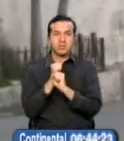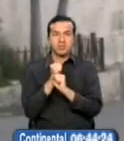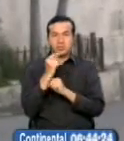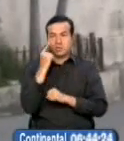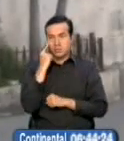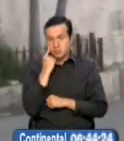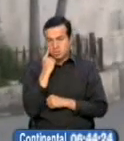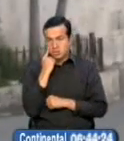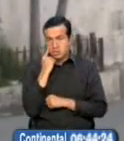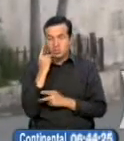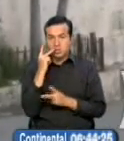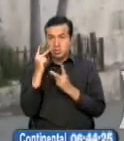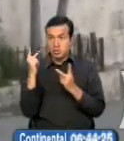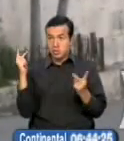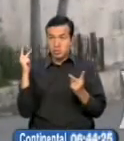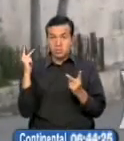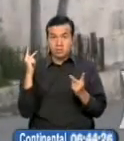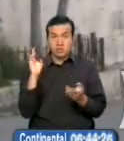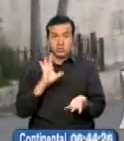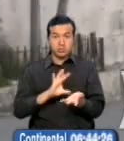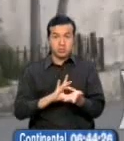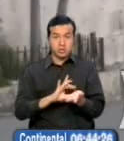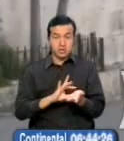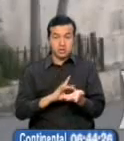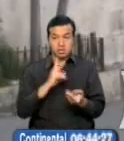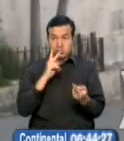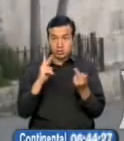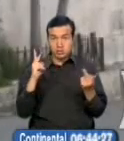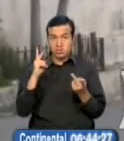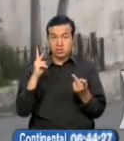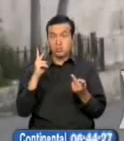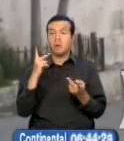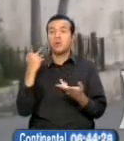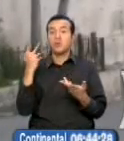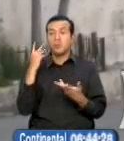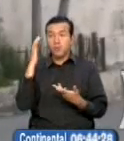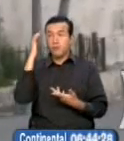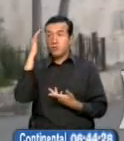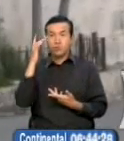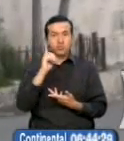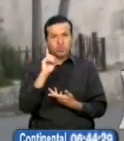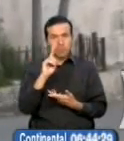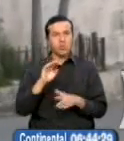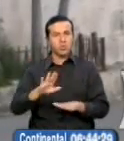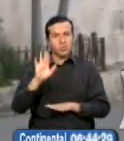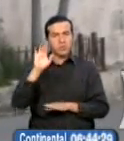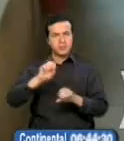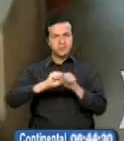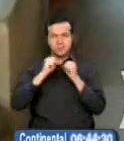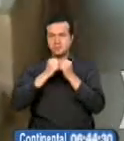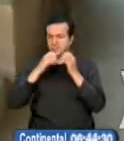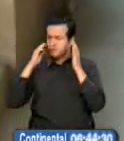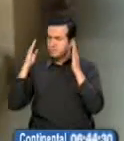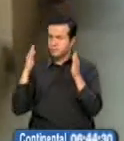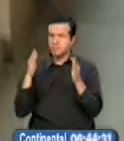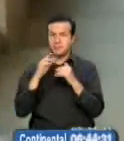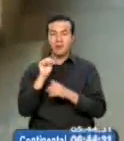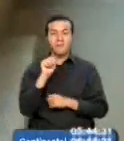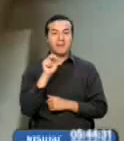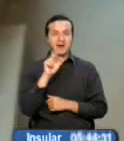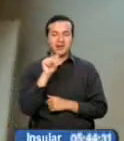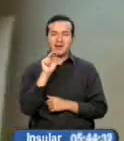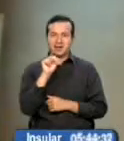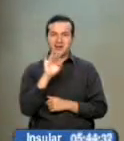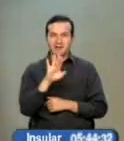medicina únicamente un futuro, pero una estabilidad económica. Vemos un compromiso social precisamente. Mariana es otra